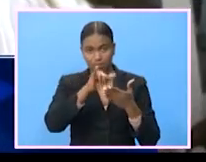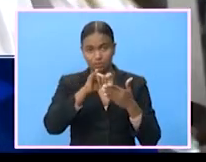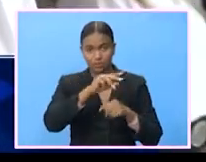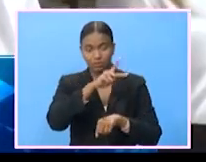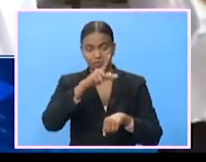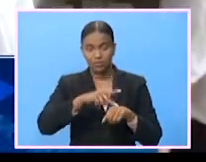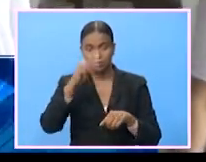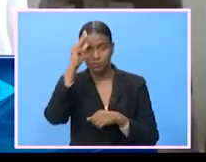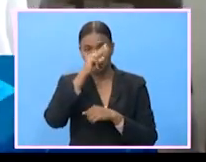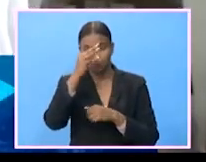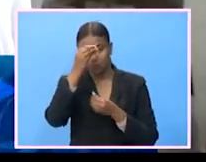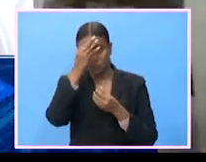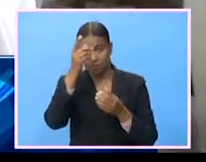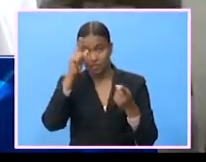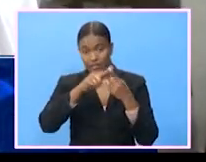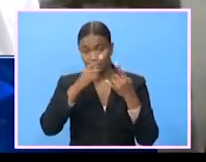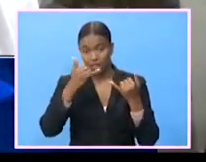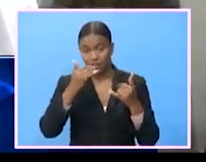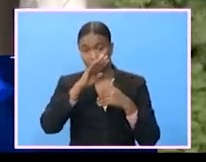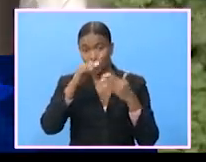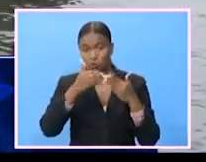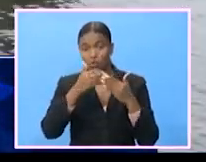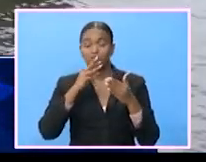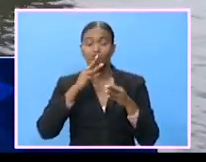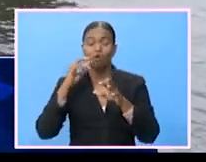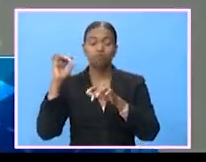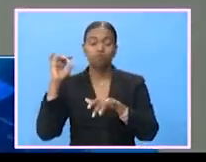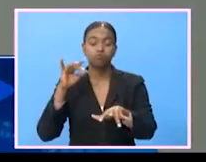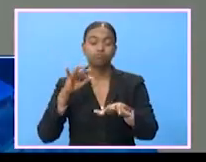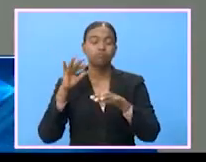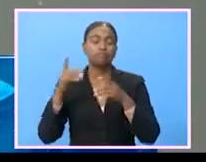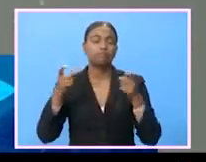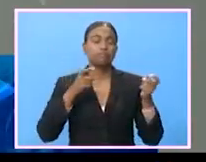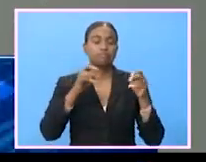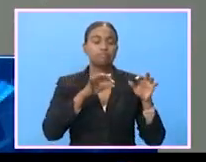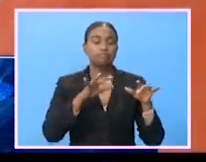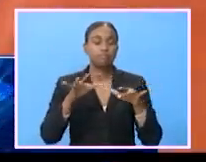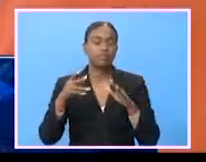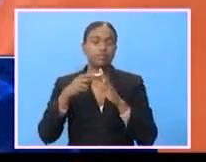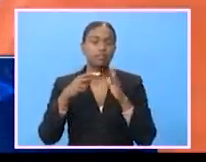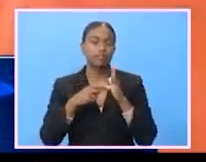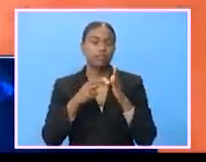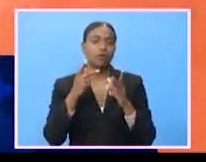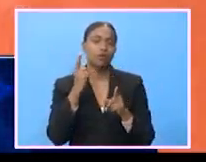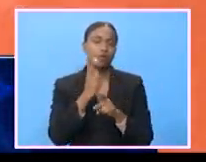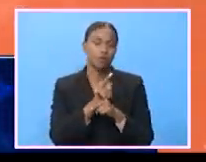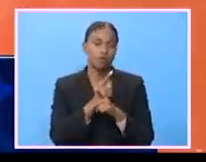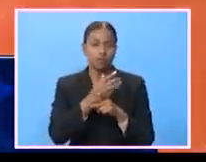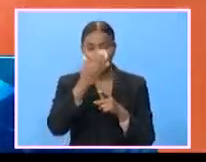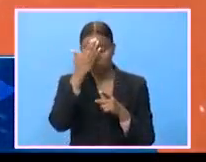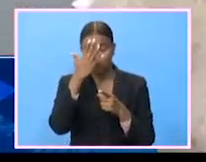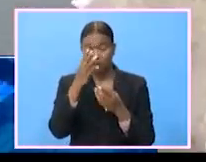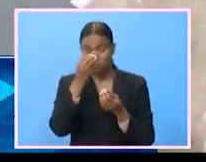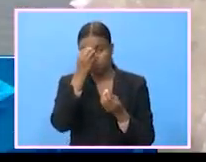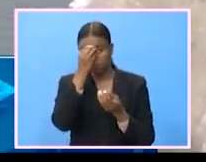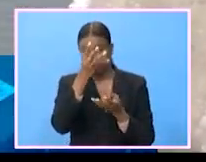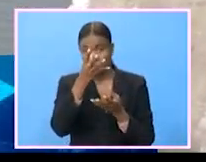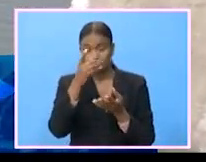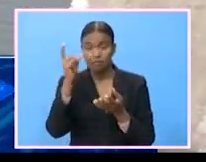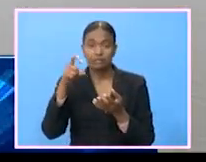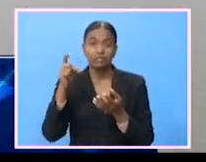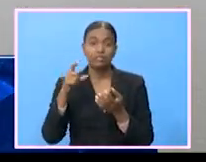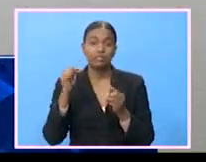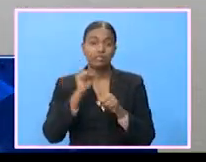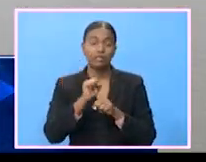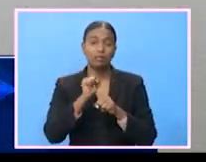Espaillat, expresó que por el momento todas las presas están siendo manejadas en un criterio prudente, ya que, según dijo, requieren de